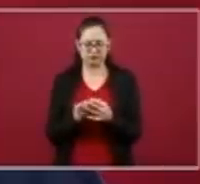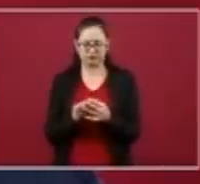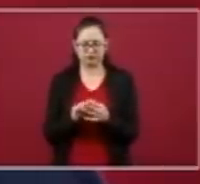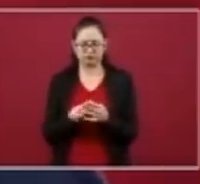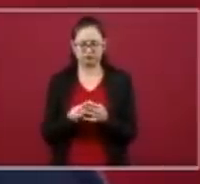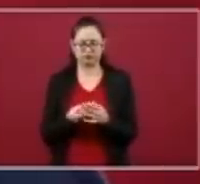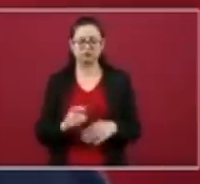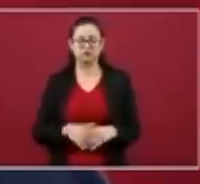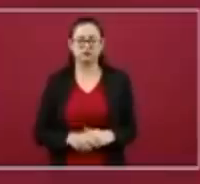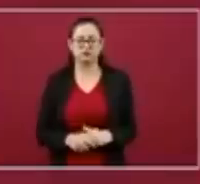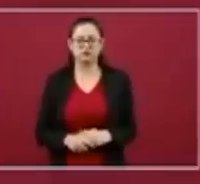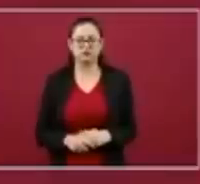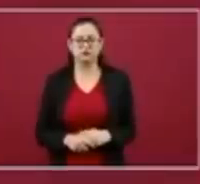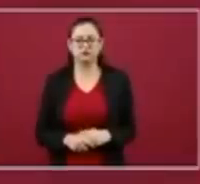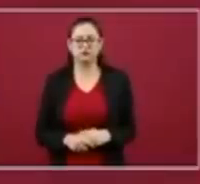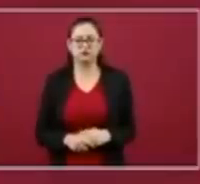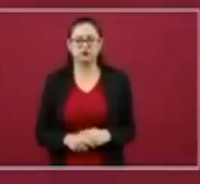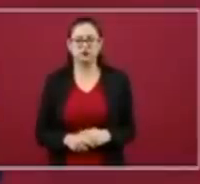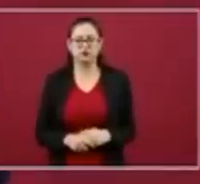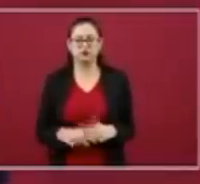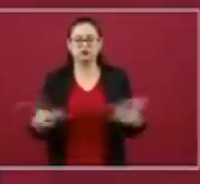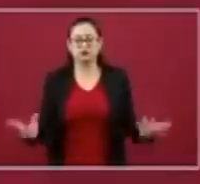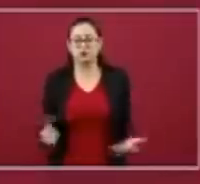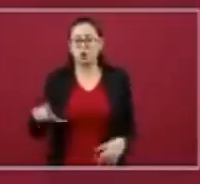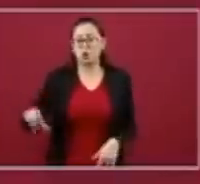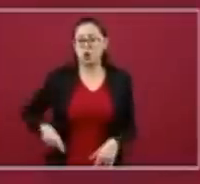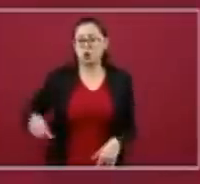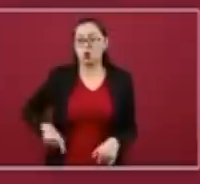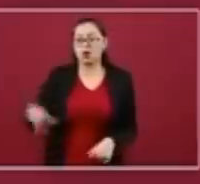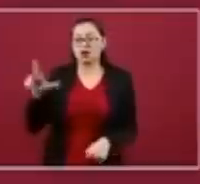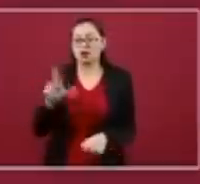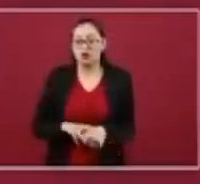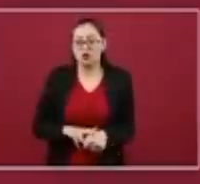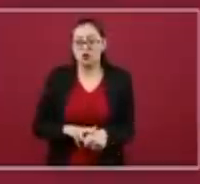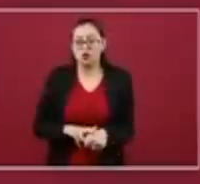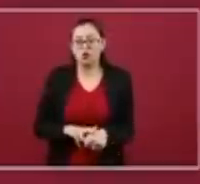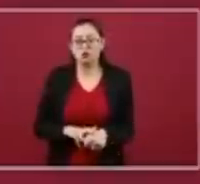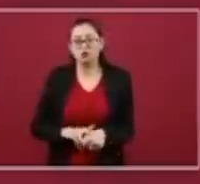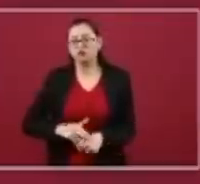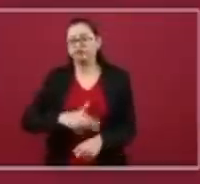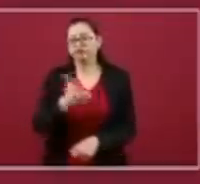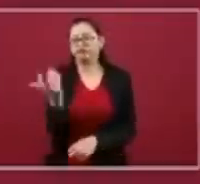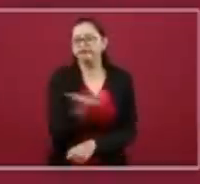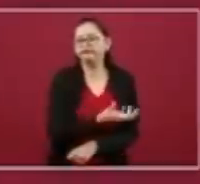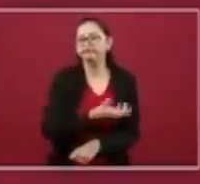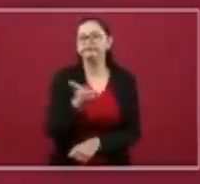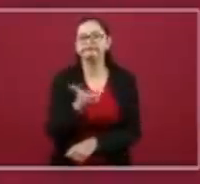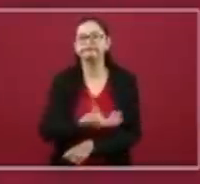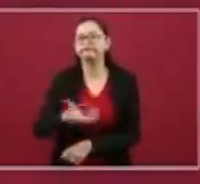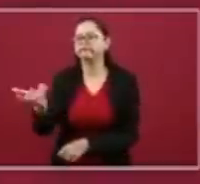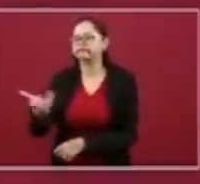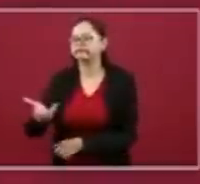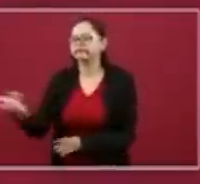Entonces, por eso los gobernadores han estado actuando